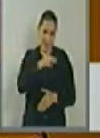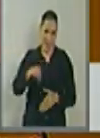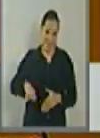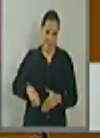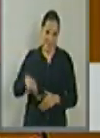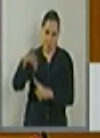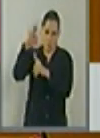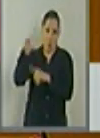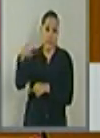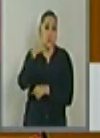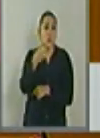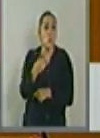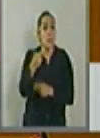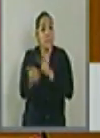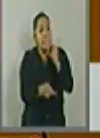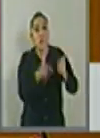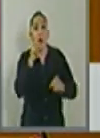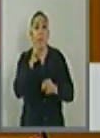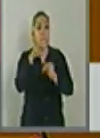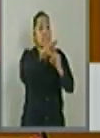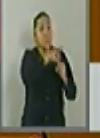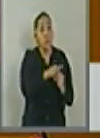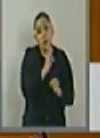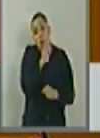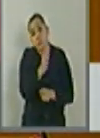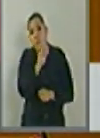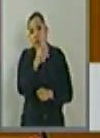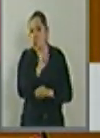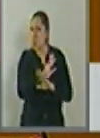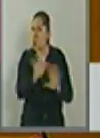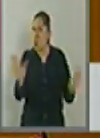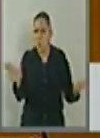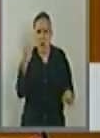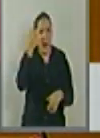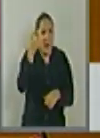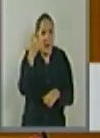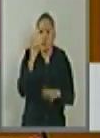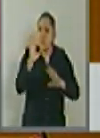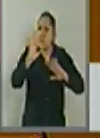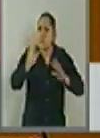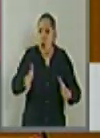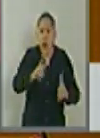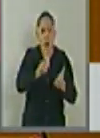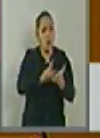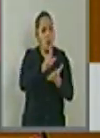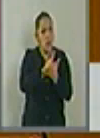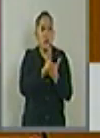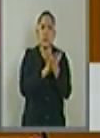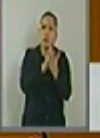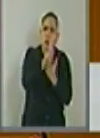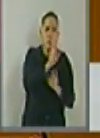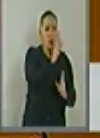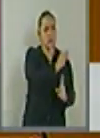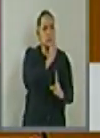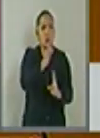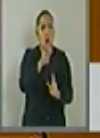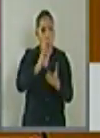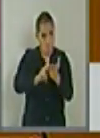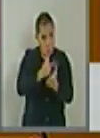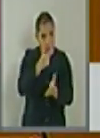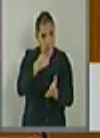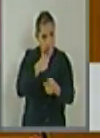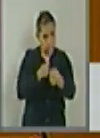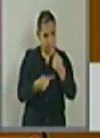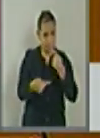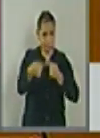candidato ganador. No permitiremos regresiones en este México plural y de la tolerancia, y de que se instale un clima